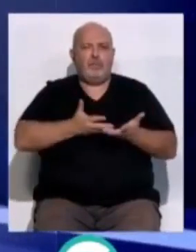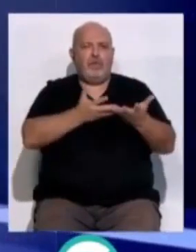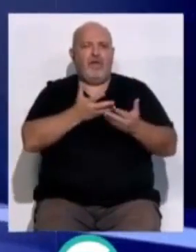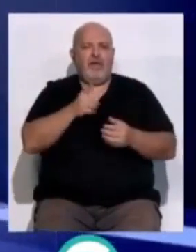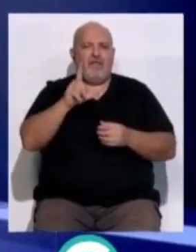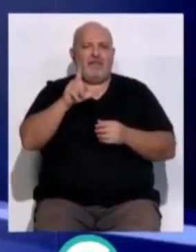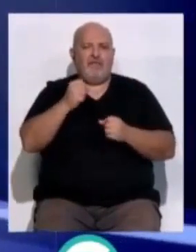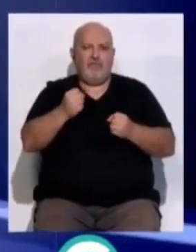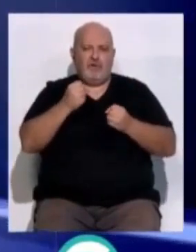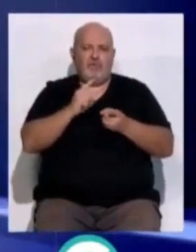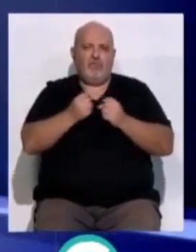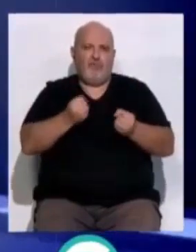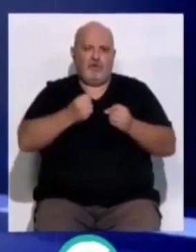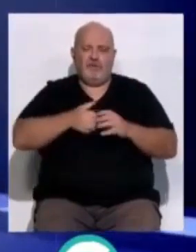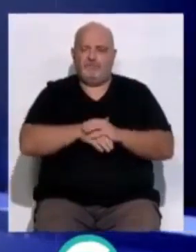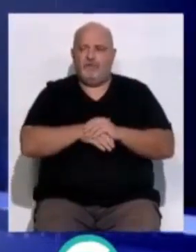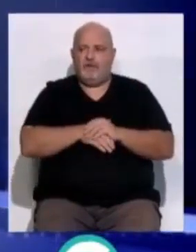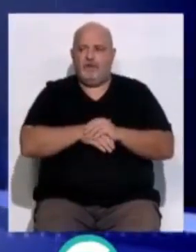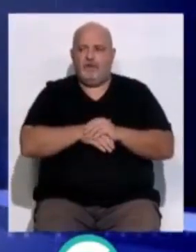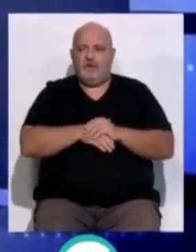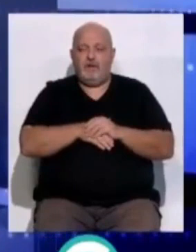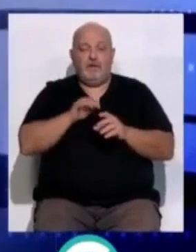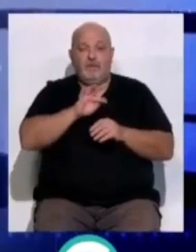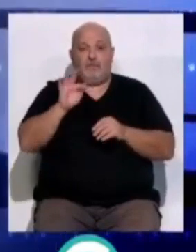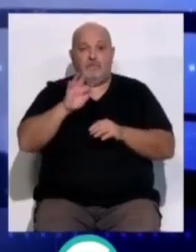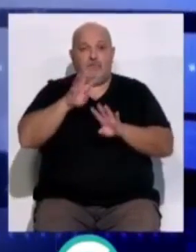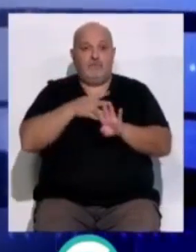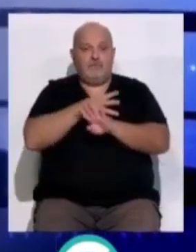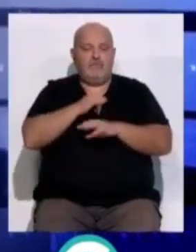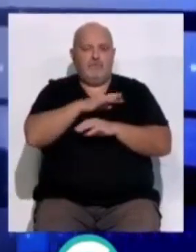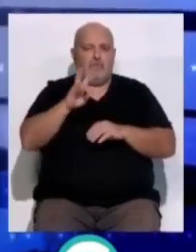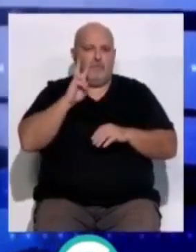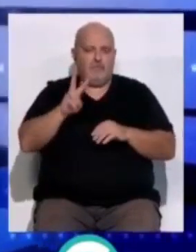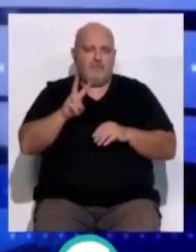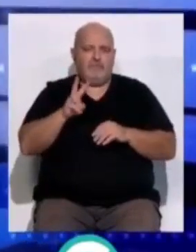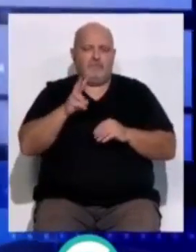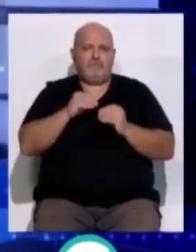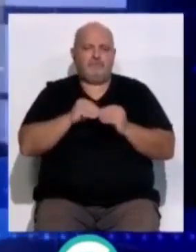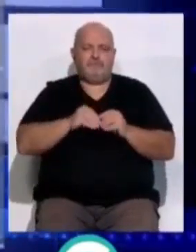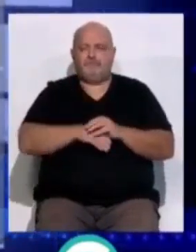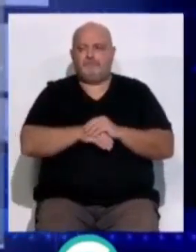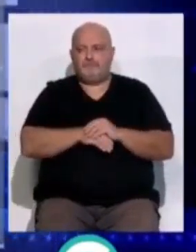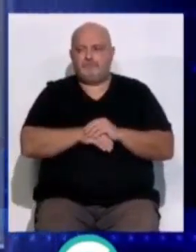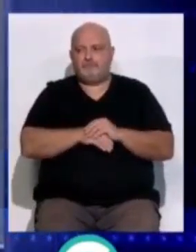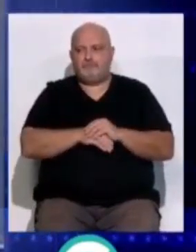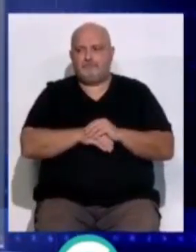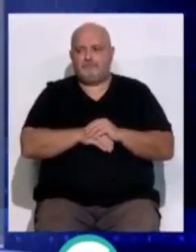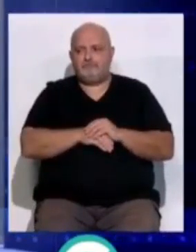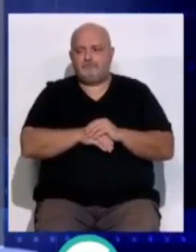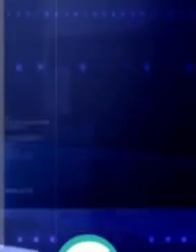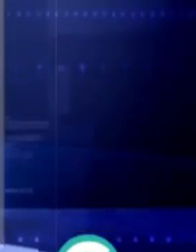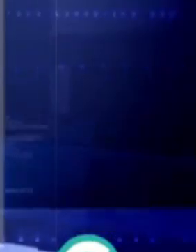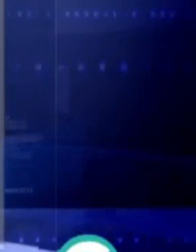levante de fuertes a muy fuertes. A continuación, les ofrecemos las tablas de oleajes y mareas.